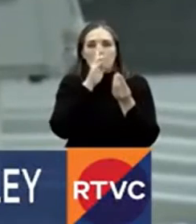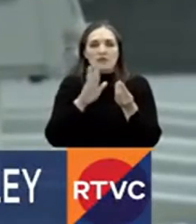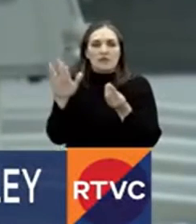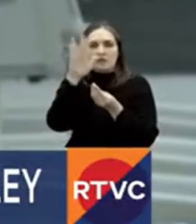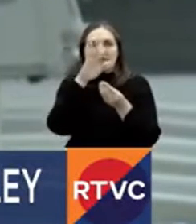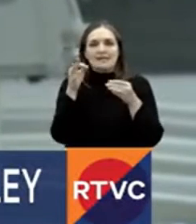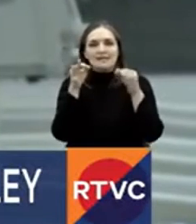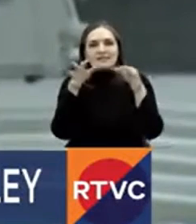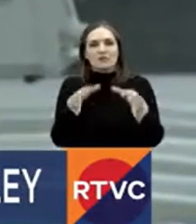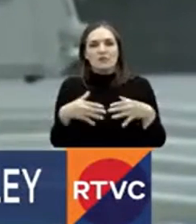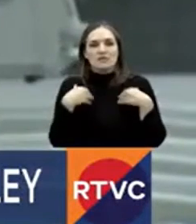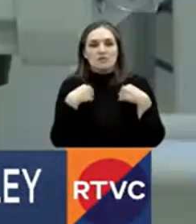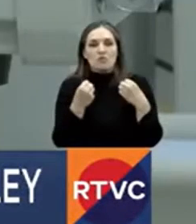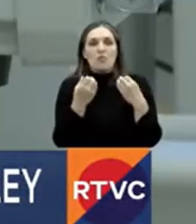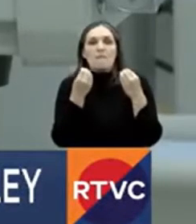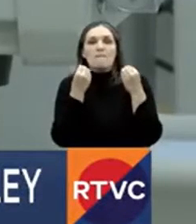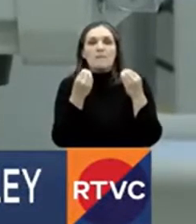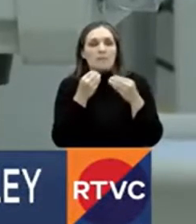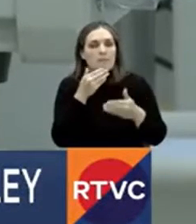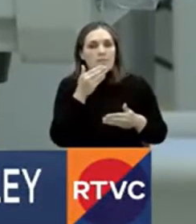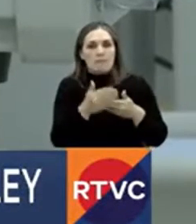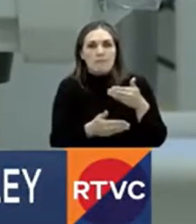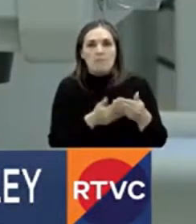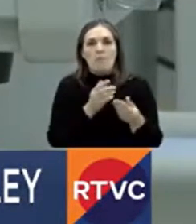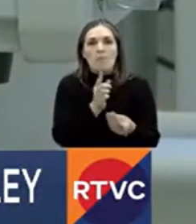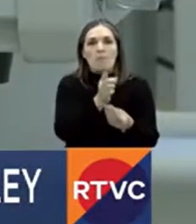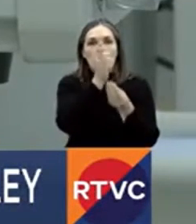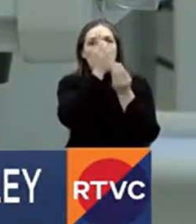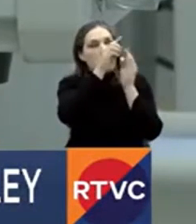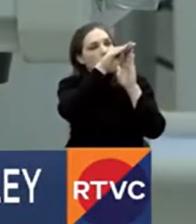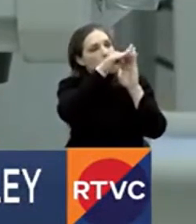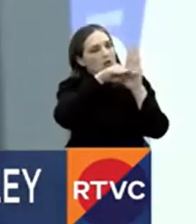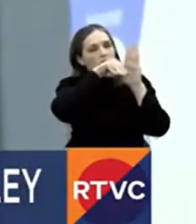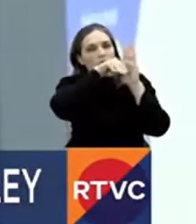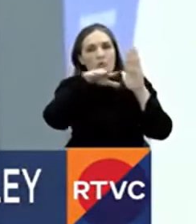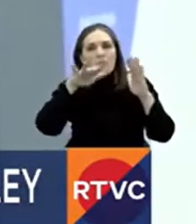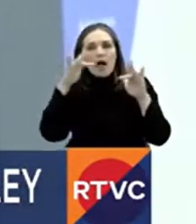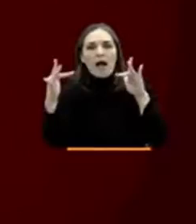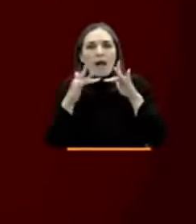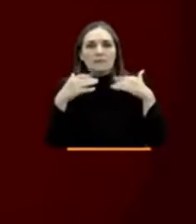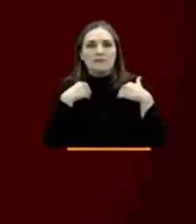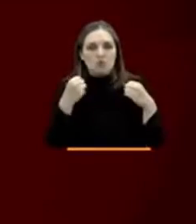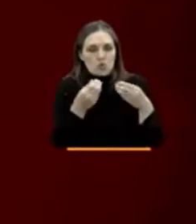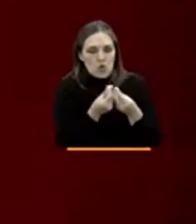la adopción e implementación de políticas públicas en salud.